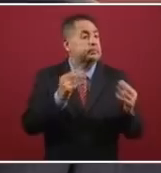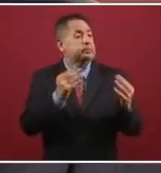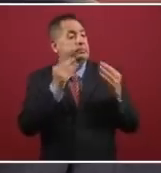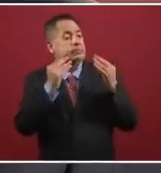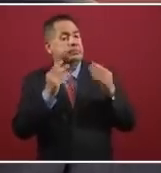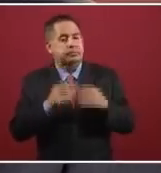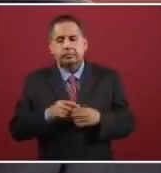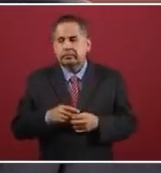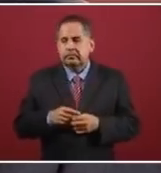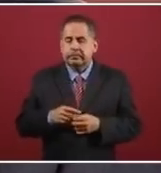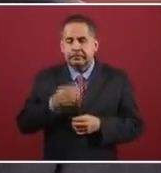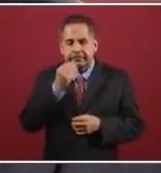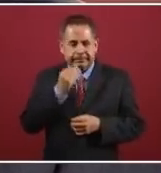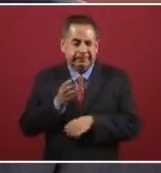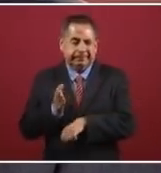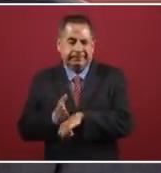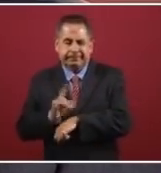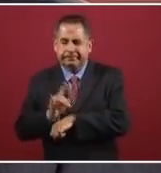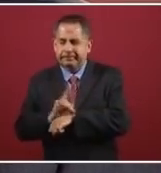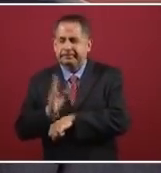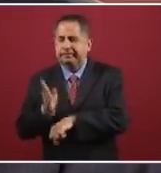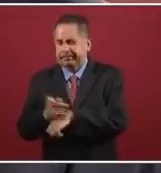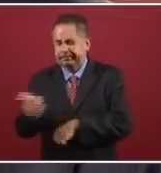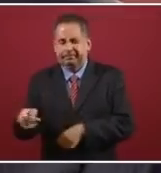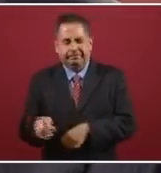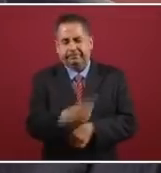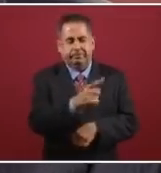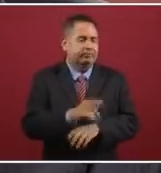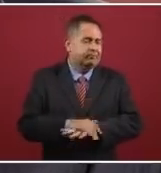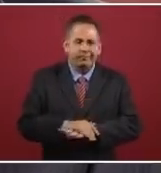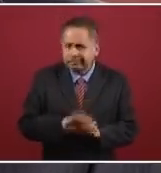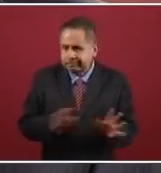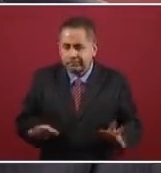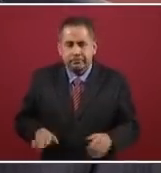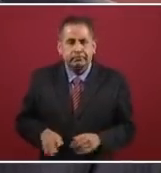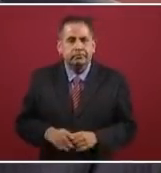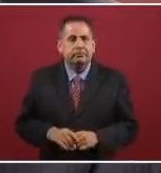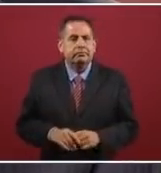sin chivos expiatorios, sin estar